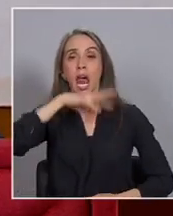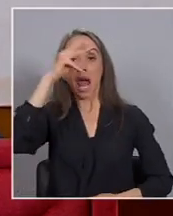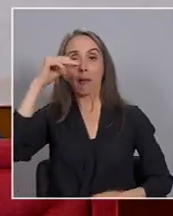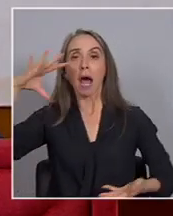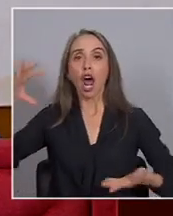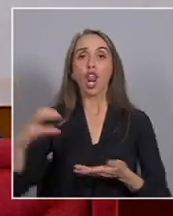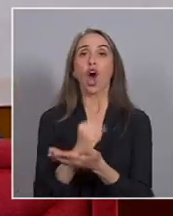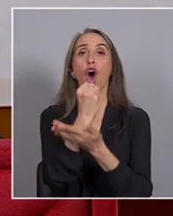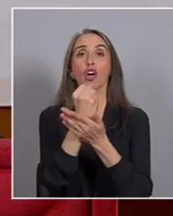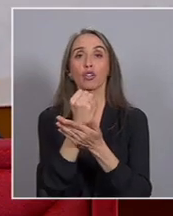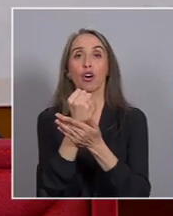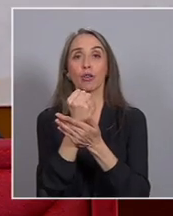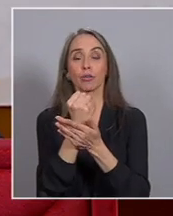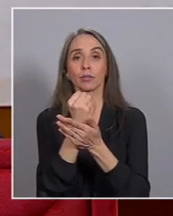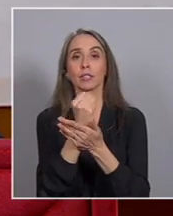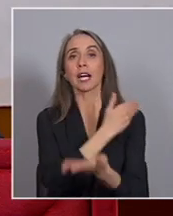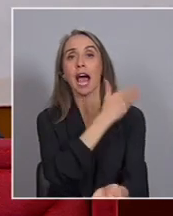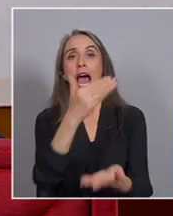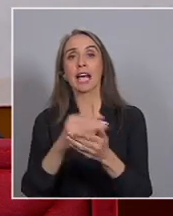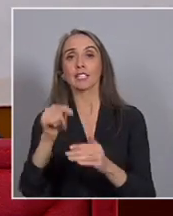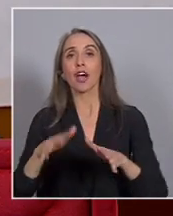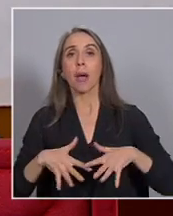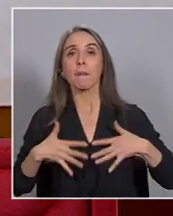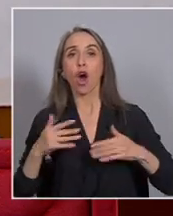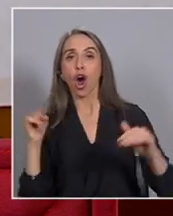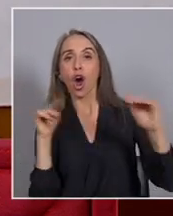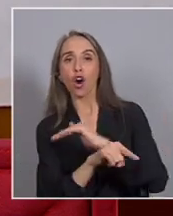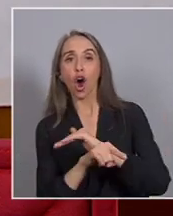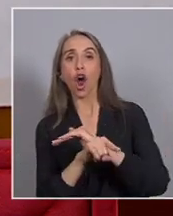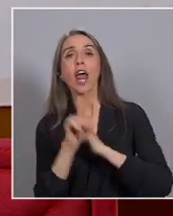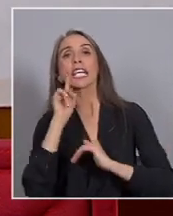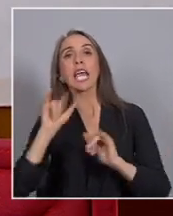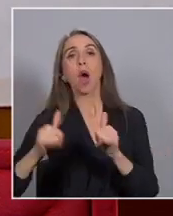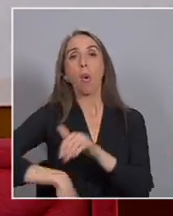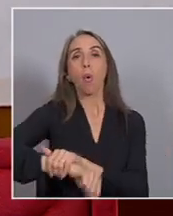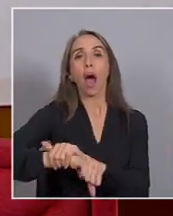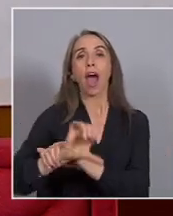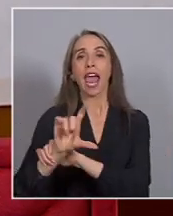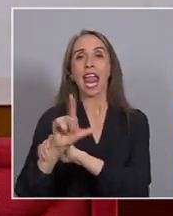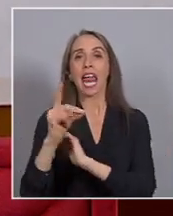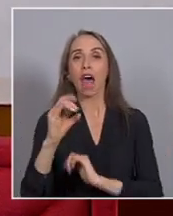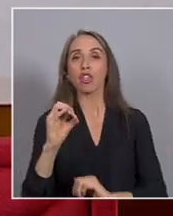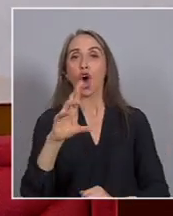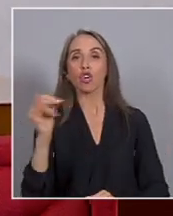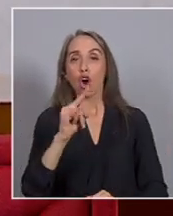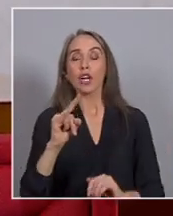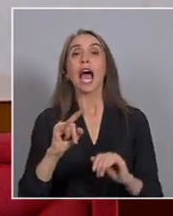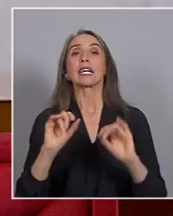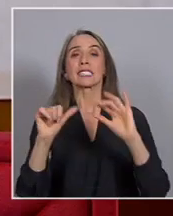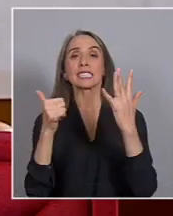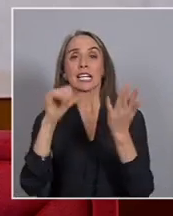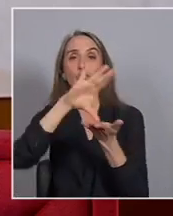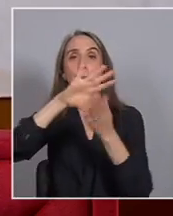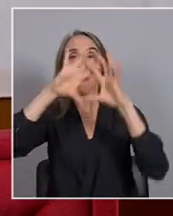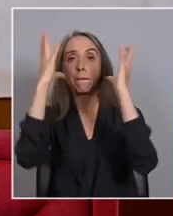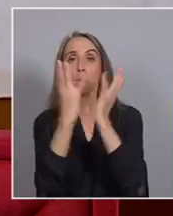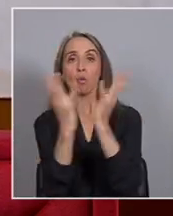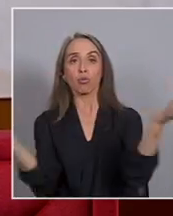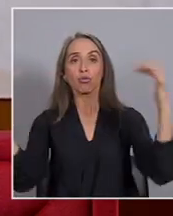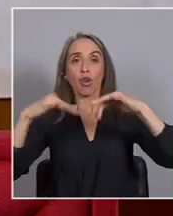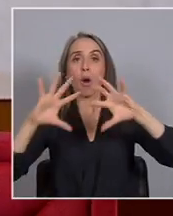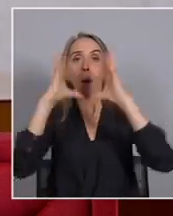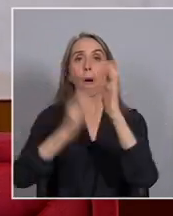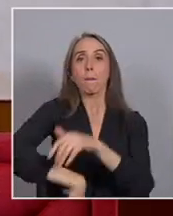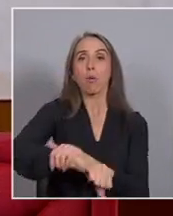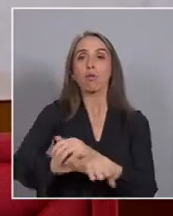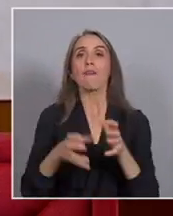logramos. Y hasta el día de hoy nos emociona el gol de Eladio Roja. Y fuimos el 6º país del mundo en organizar un mundial